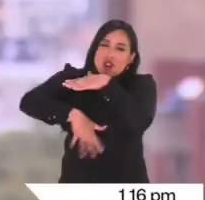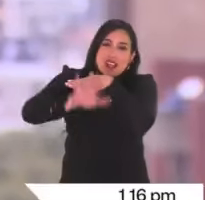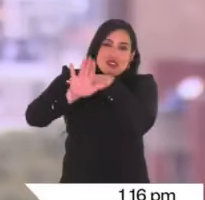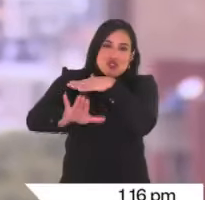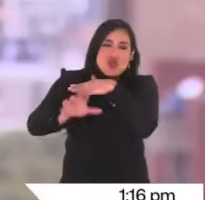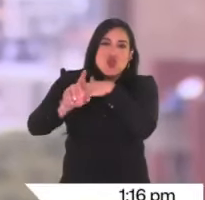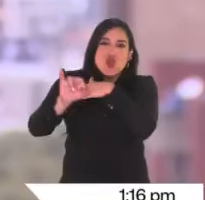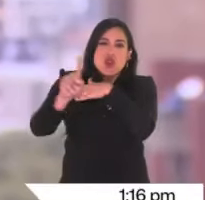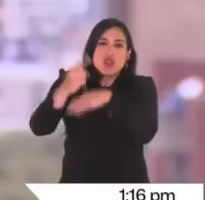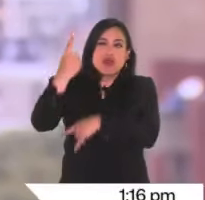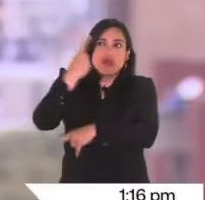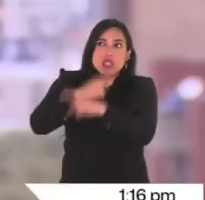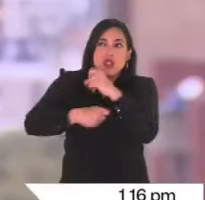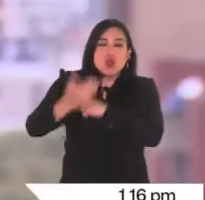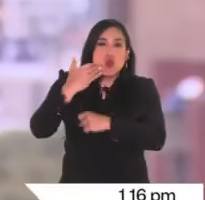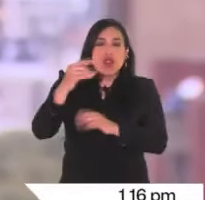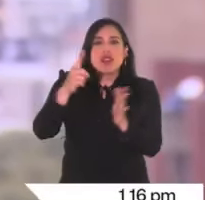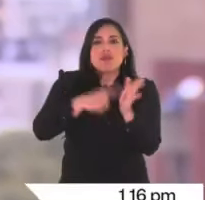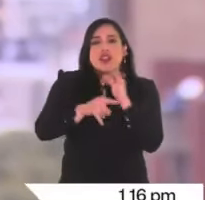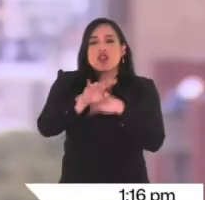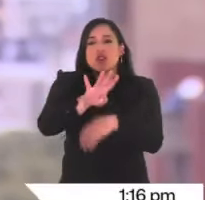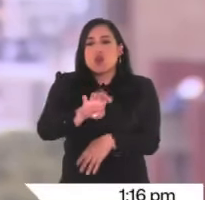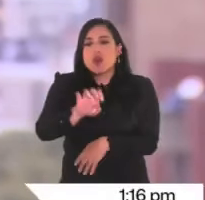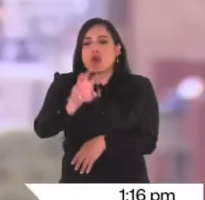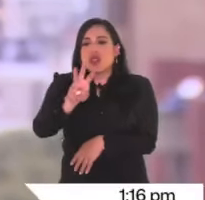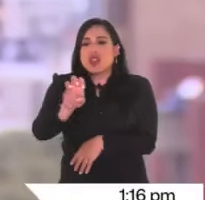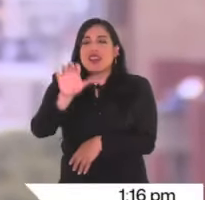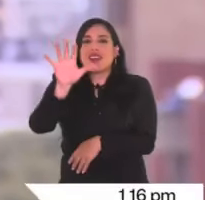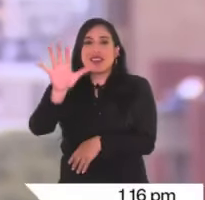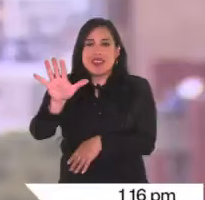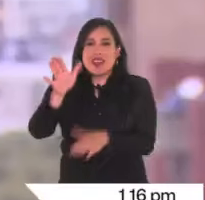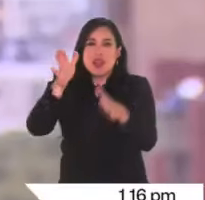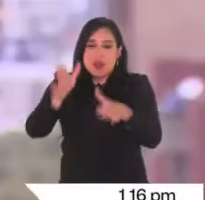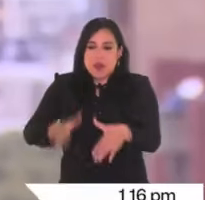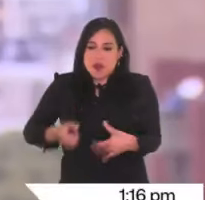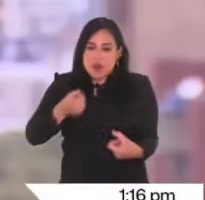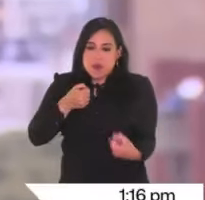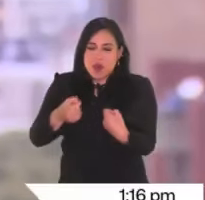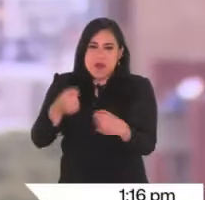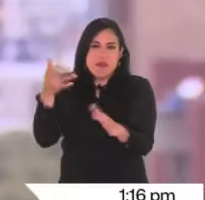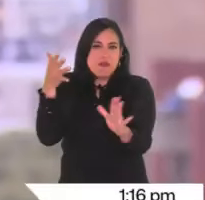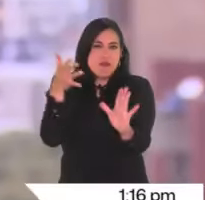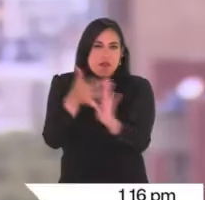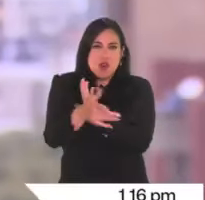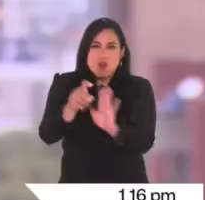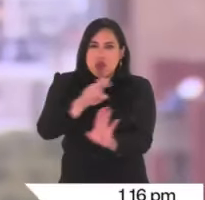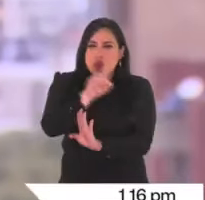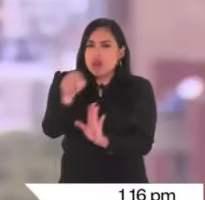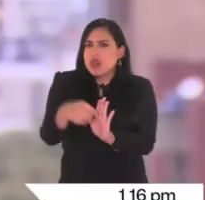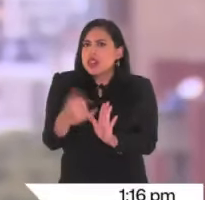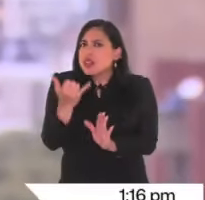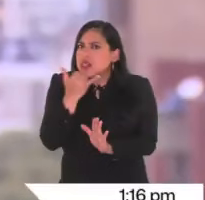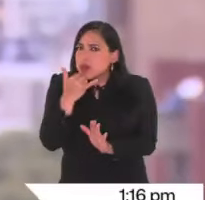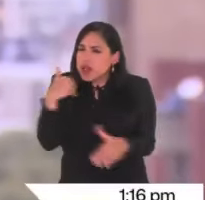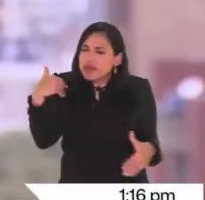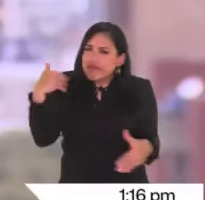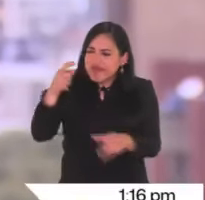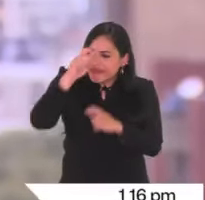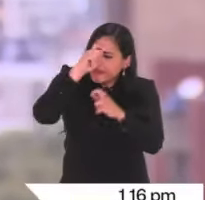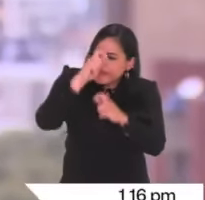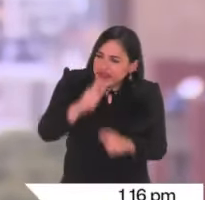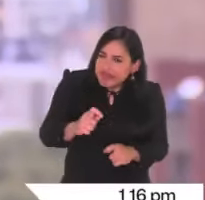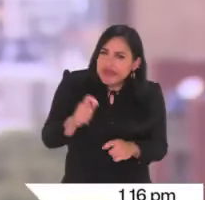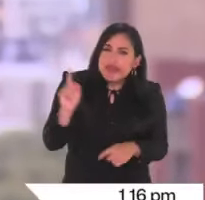Esto pasó en 1985. María Eugenia Quinche, buenas tardes, usted está allí. ¿Cómo avanzan esos homenajes